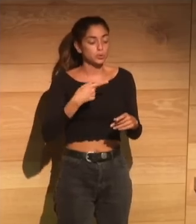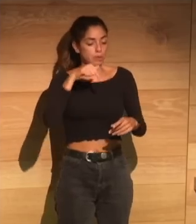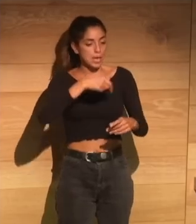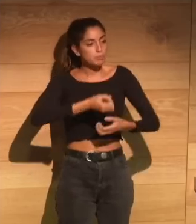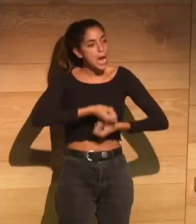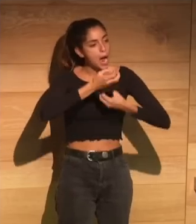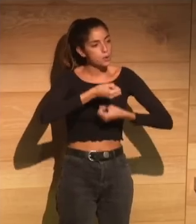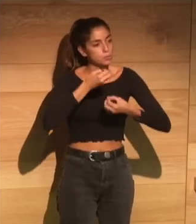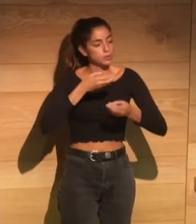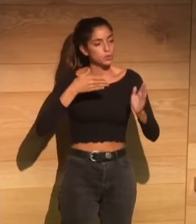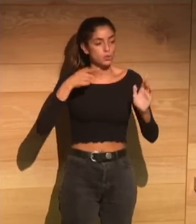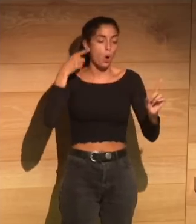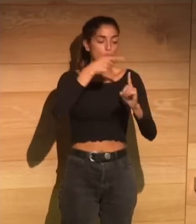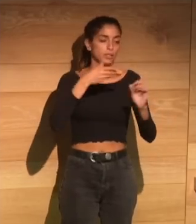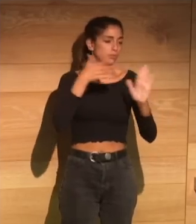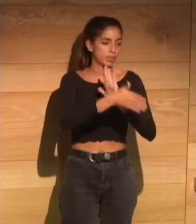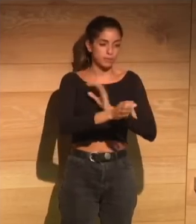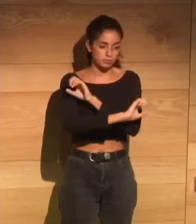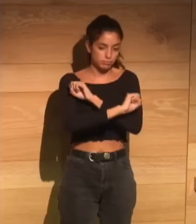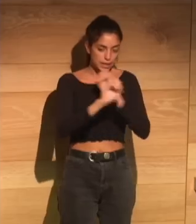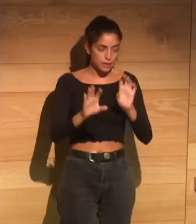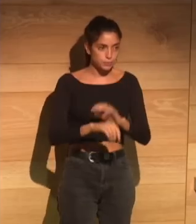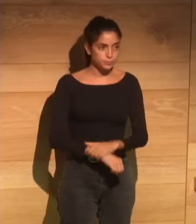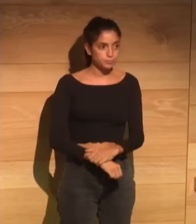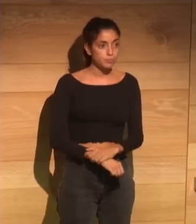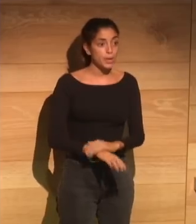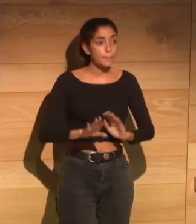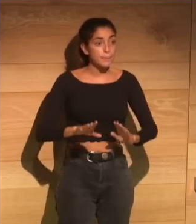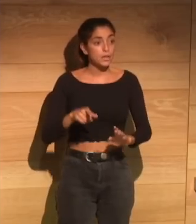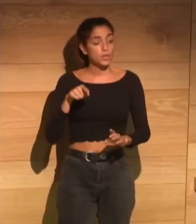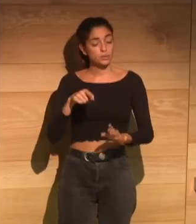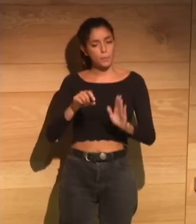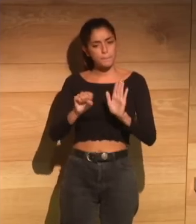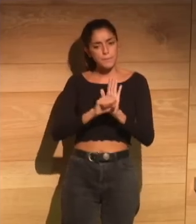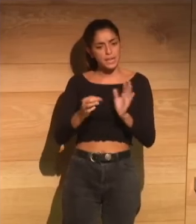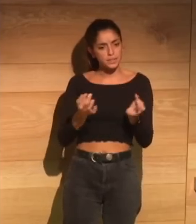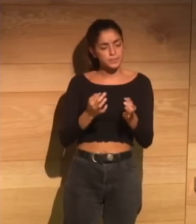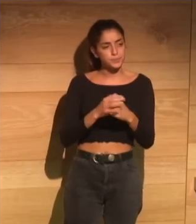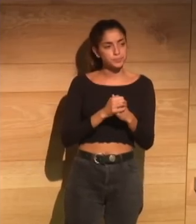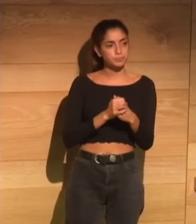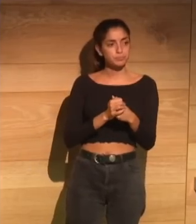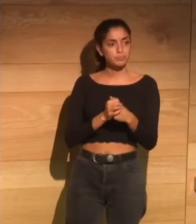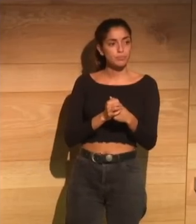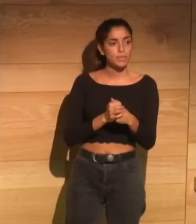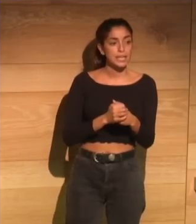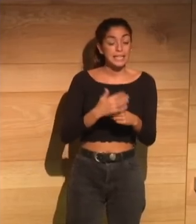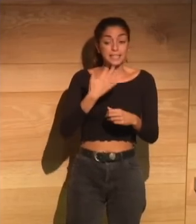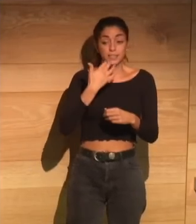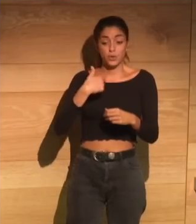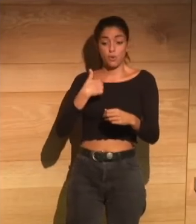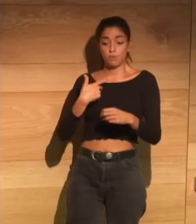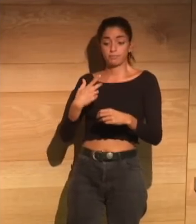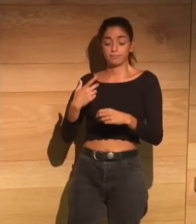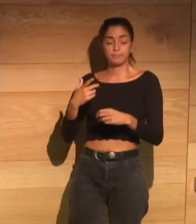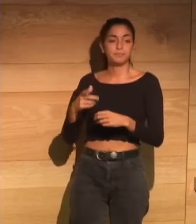definir todo eso. Pero oye, perdona, Rodrigo, ¿esto no marca un poco también esto de lo que tú has dicho, el, si pongo al señor con